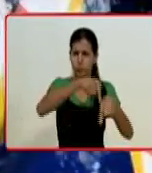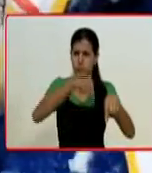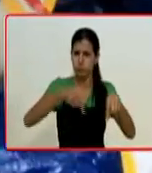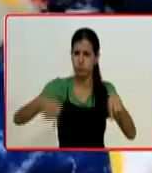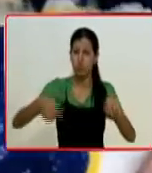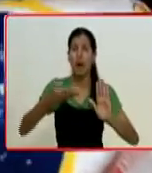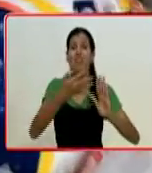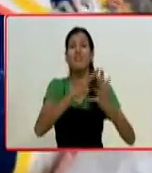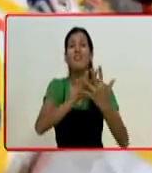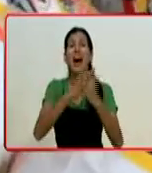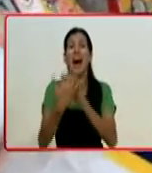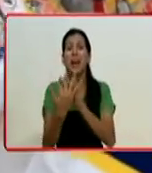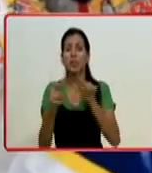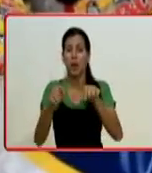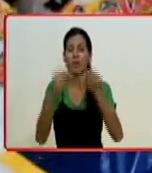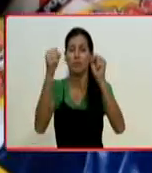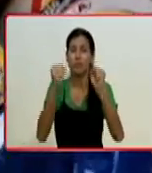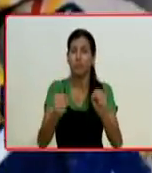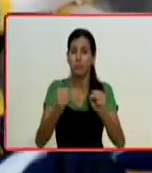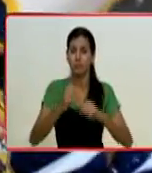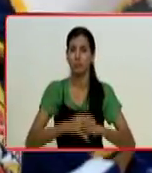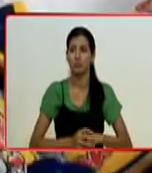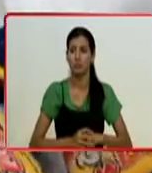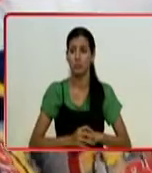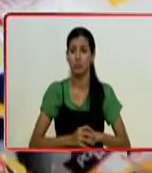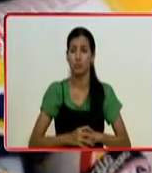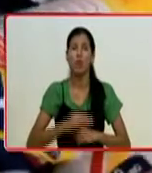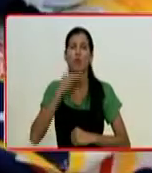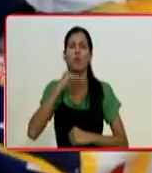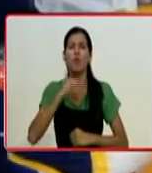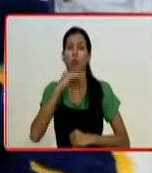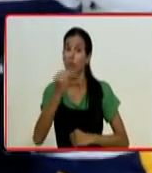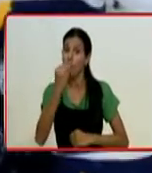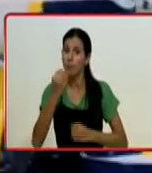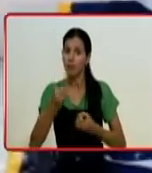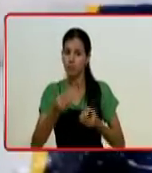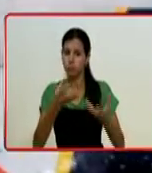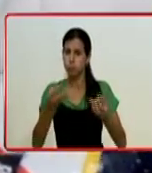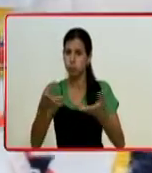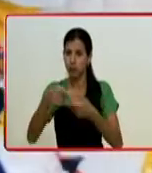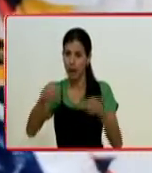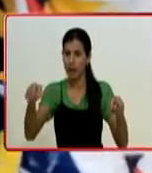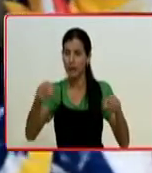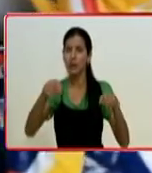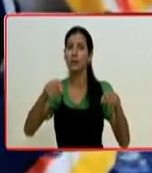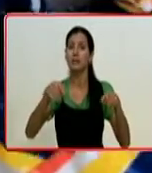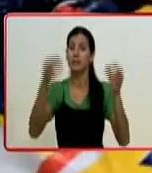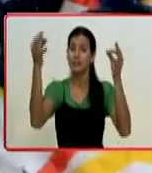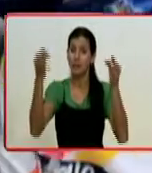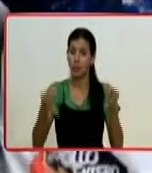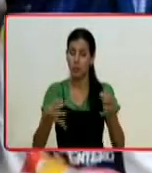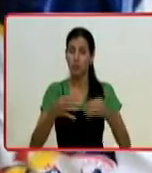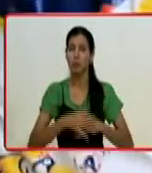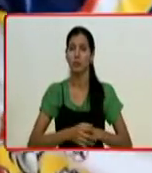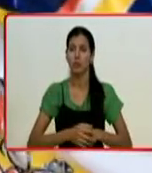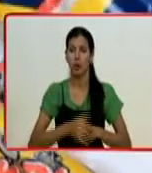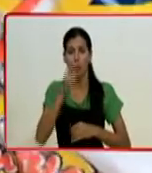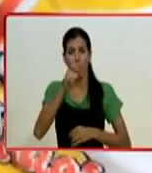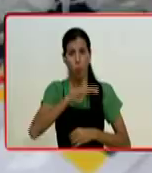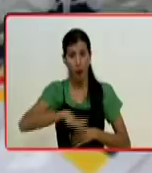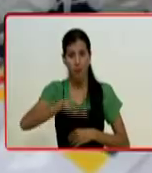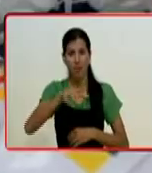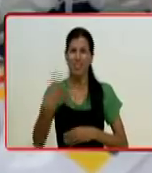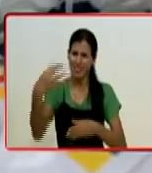que nosotros vamos a fortalecer el abastecimiento de los productos de esta cesta básica para asegurar de que el pueblo en el barrio,